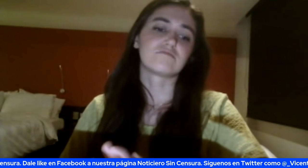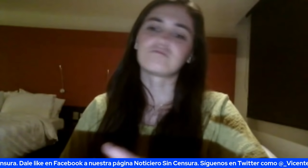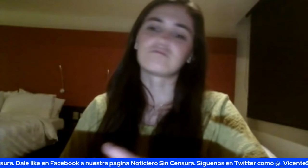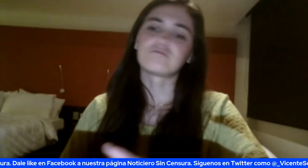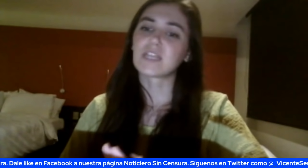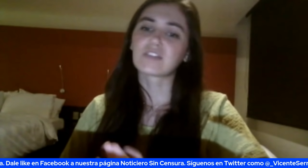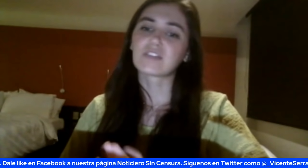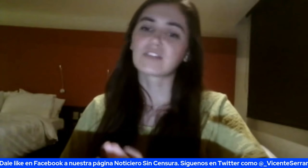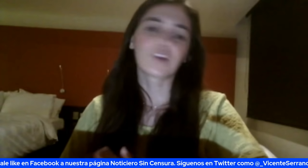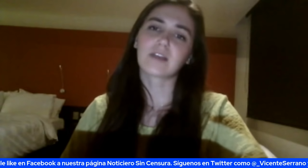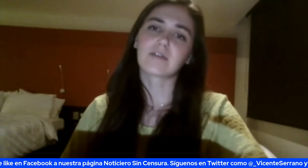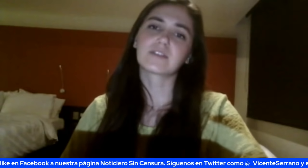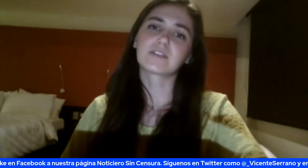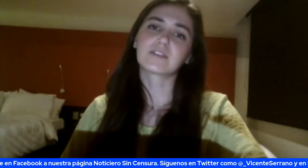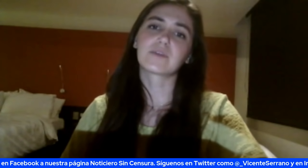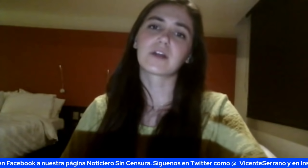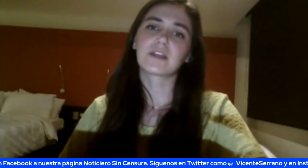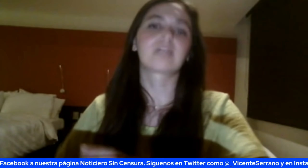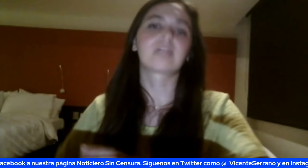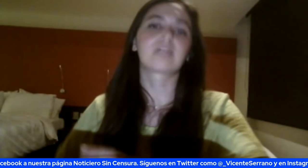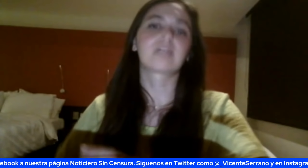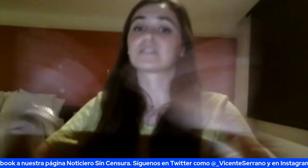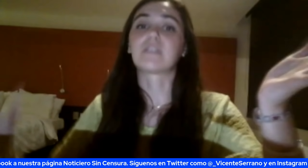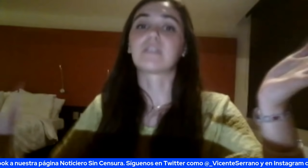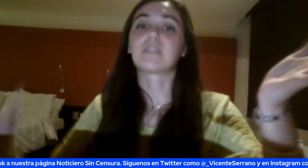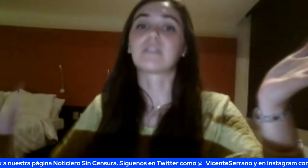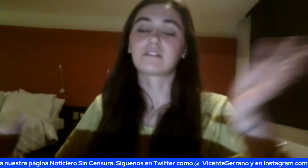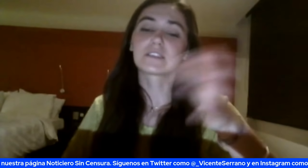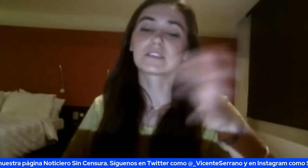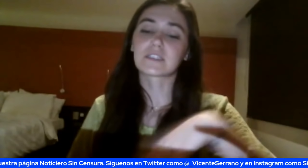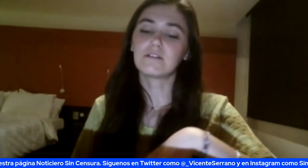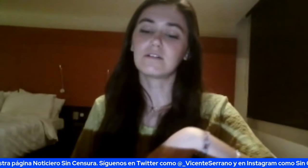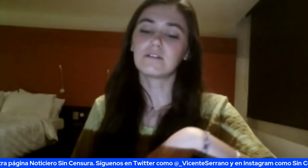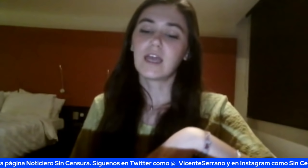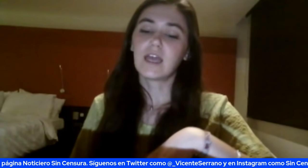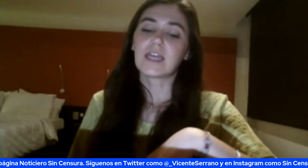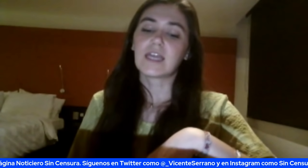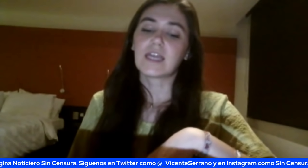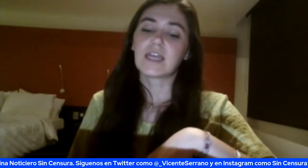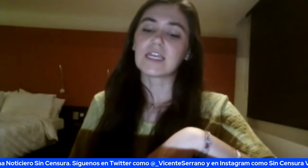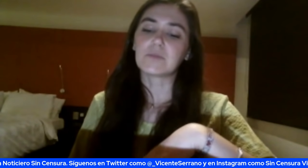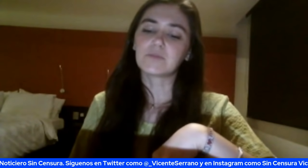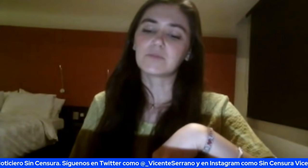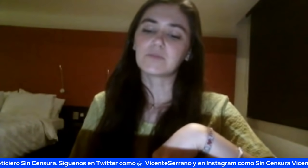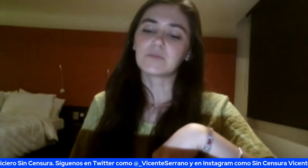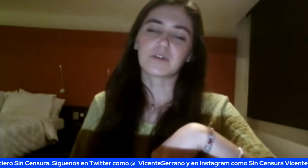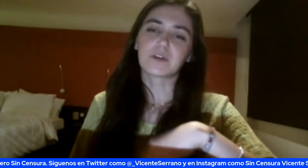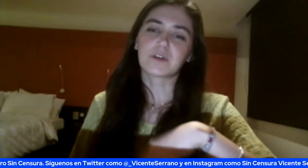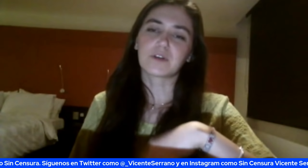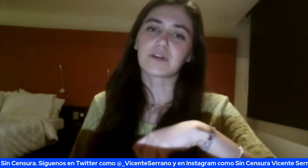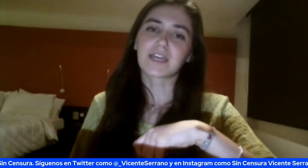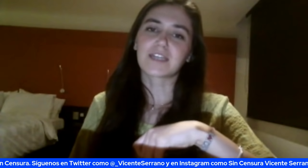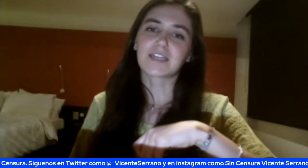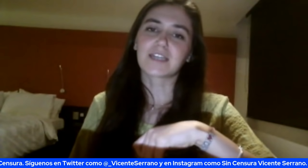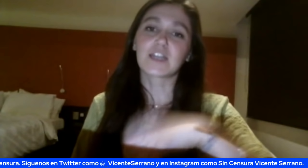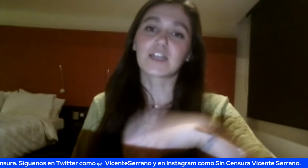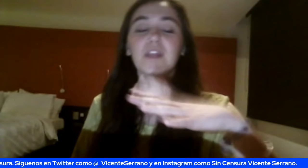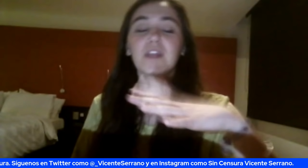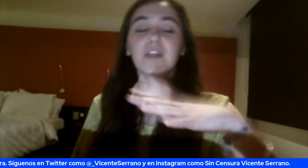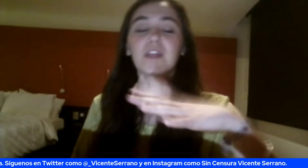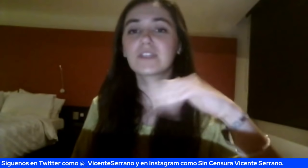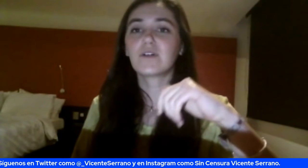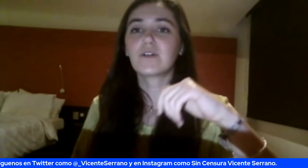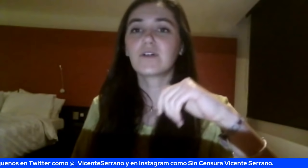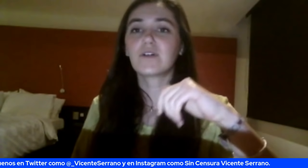de todas y habidas y por haber que han diversificado en este sexenio. Y también, pues bueno, creo que si los